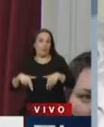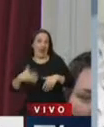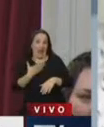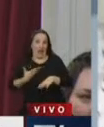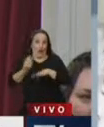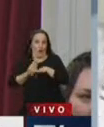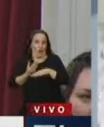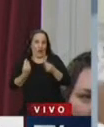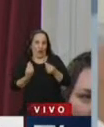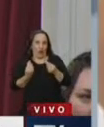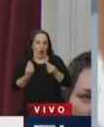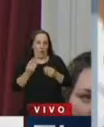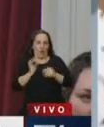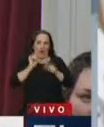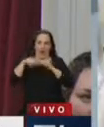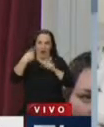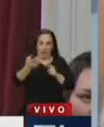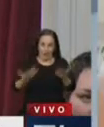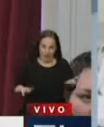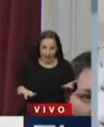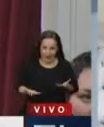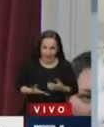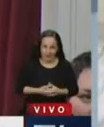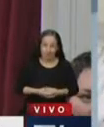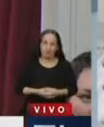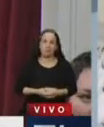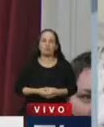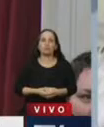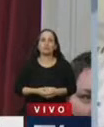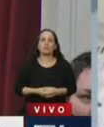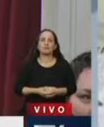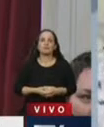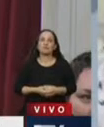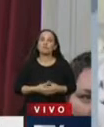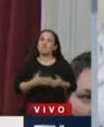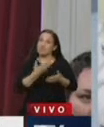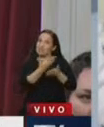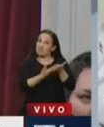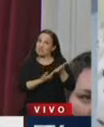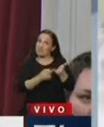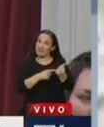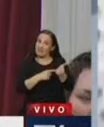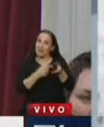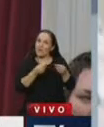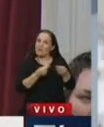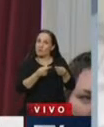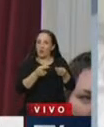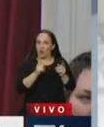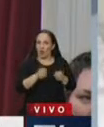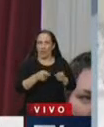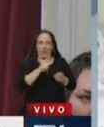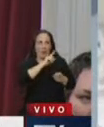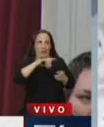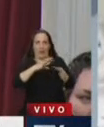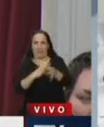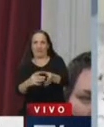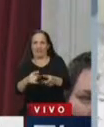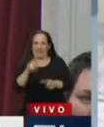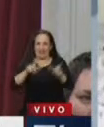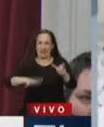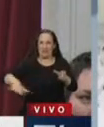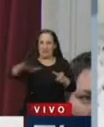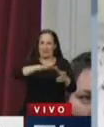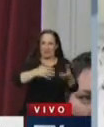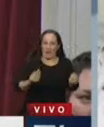no acompaña directamente. López Murphy dice es invotable. Pero vos fíjate la enorme diferencia con lo que pasó el